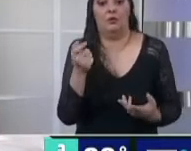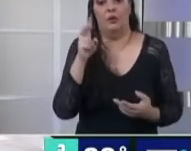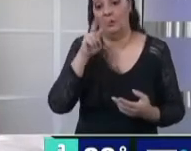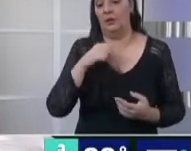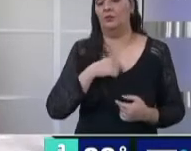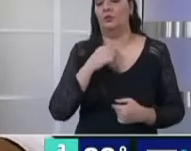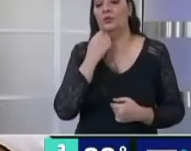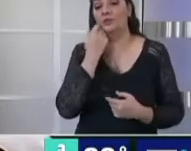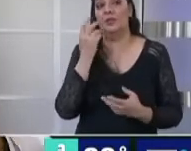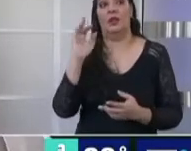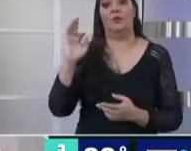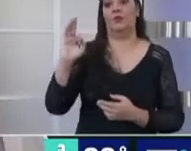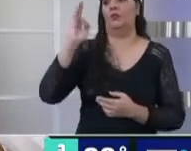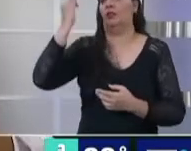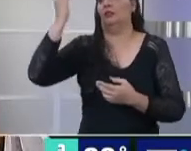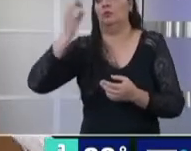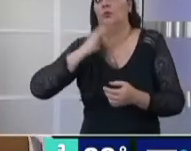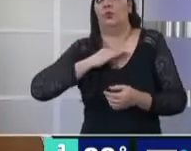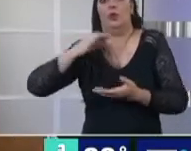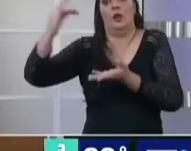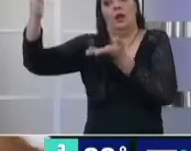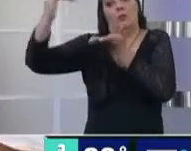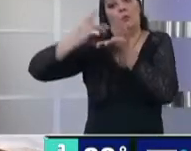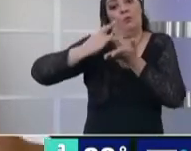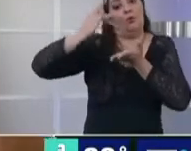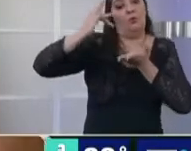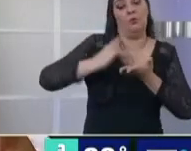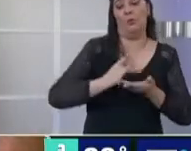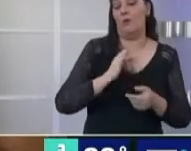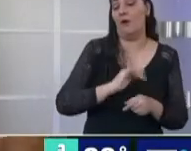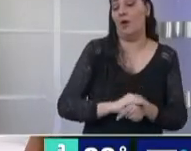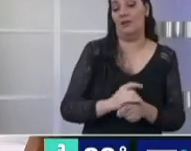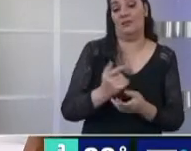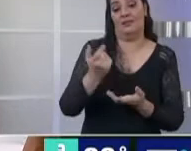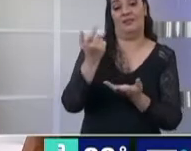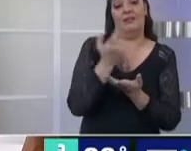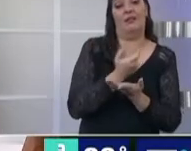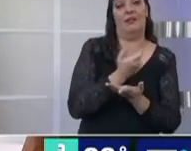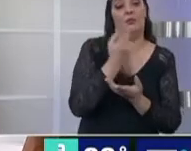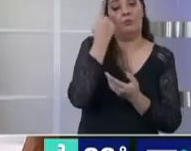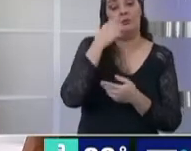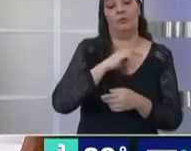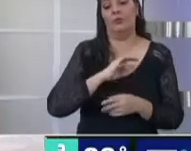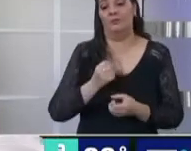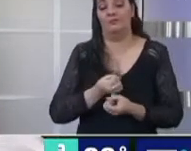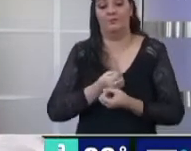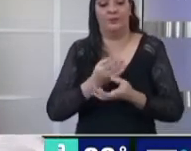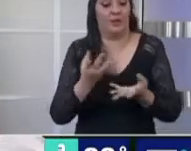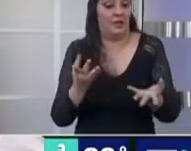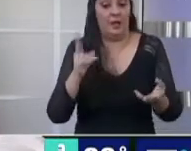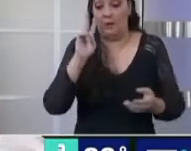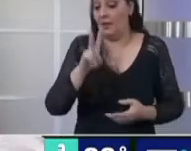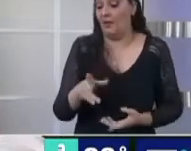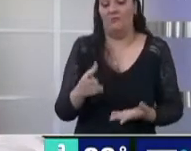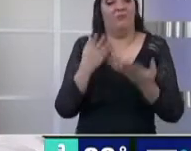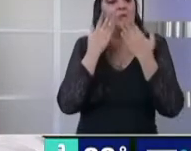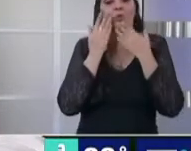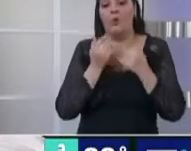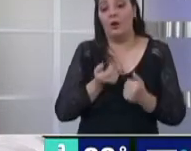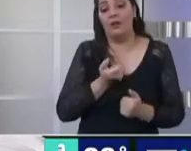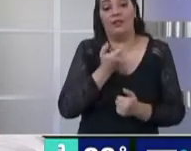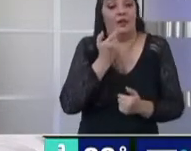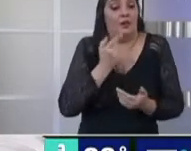Federación nos proporcionara más recurso económico para atender a los pacientes. No hay una partida especial que